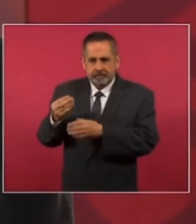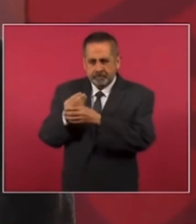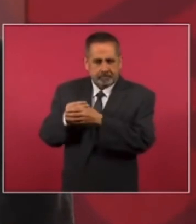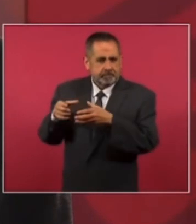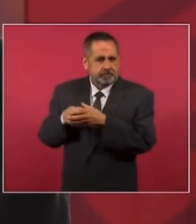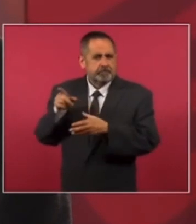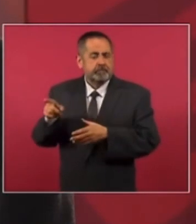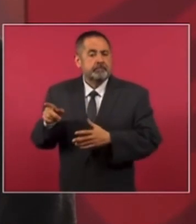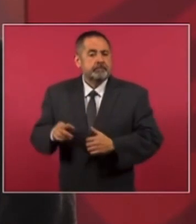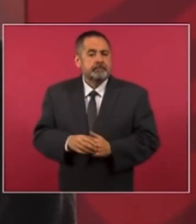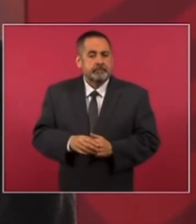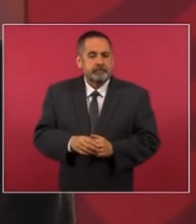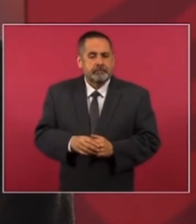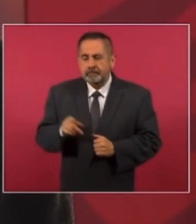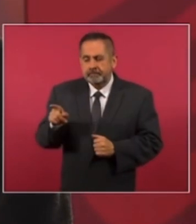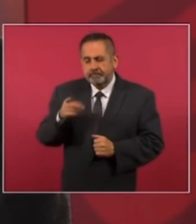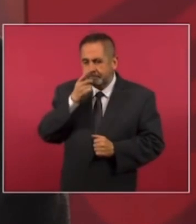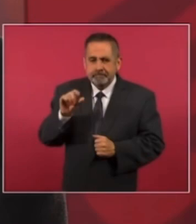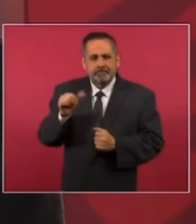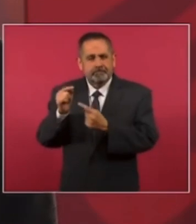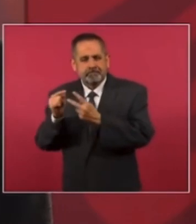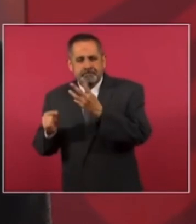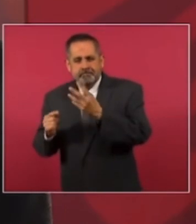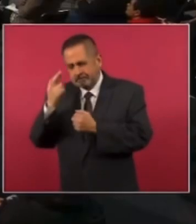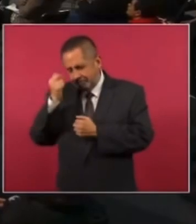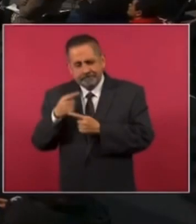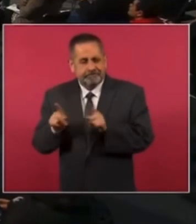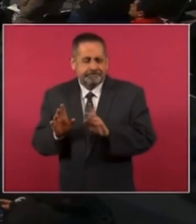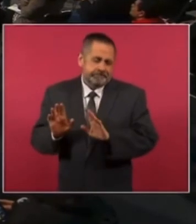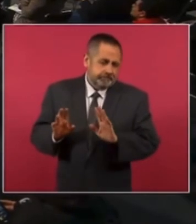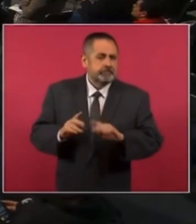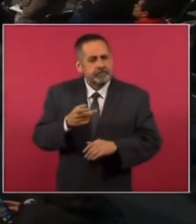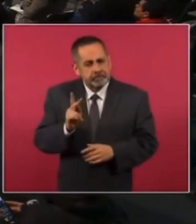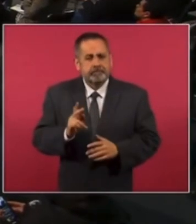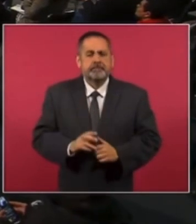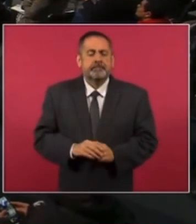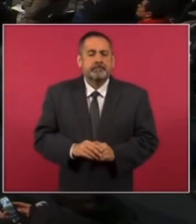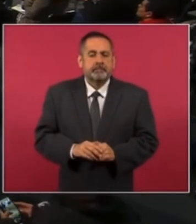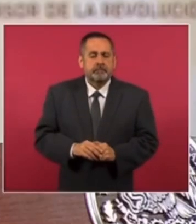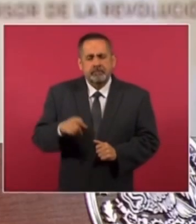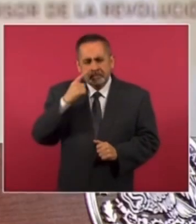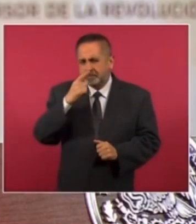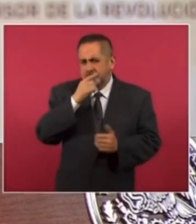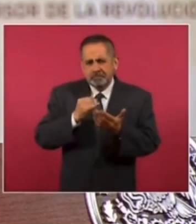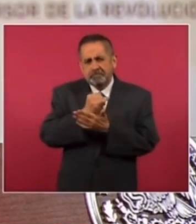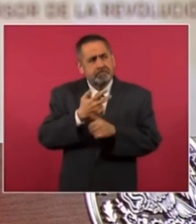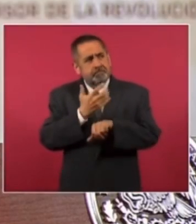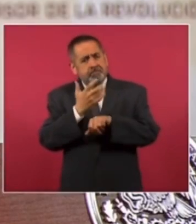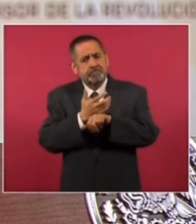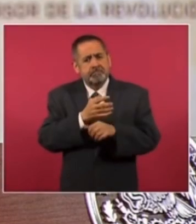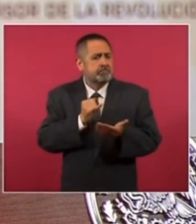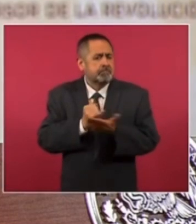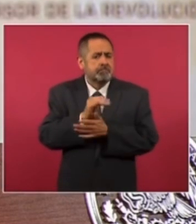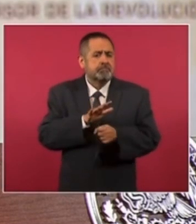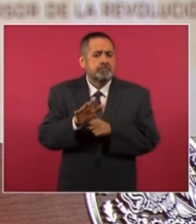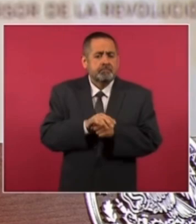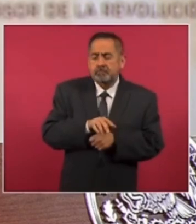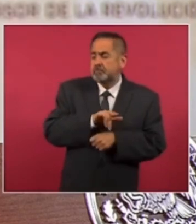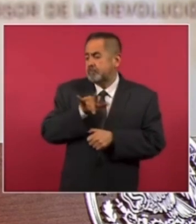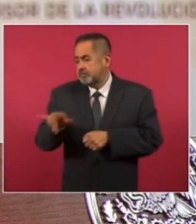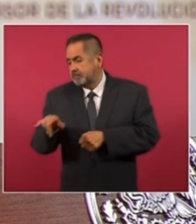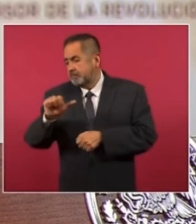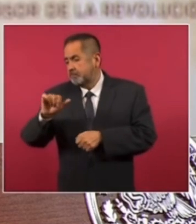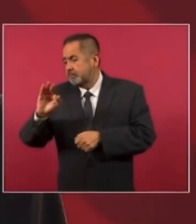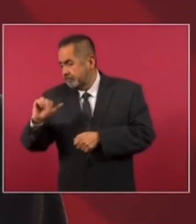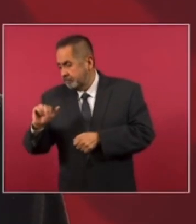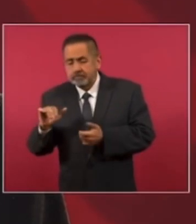otro tipo de razones. De todas maneras, lo que ellos decidan todavía